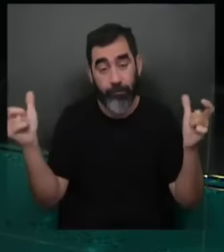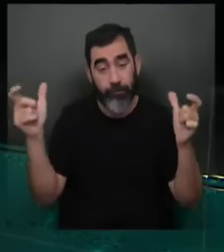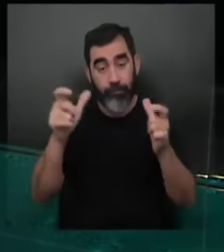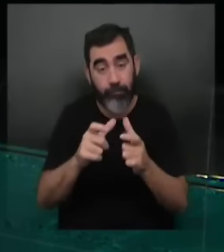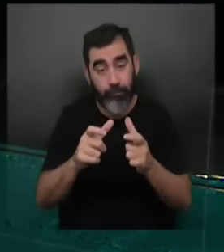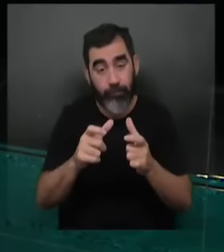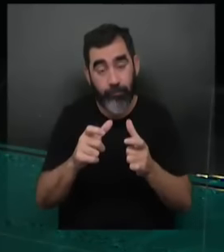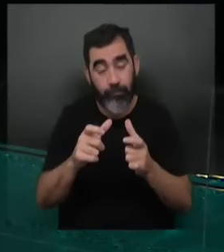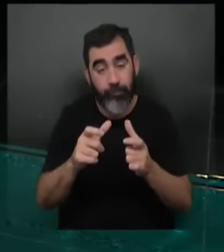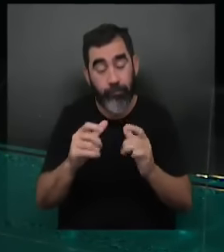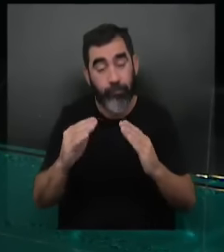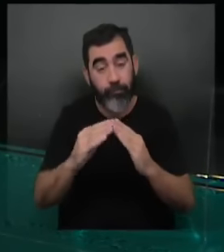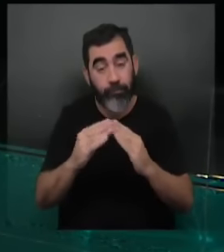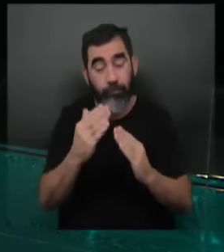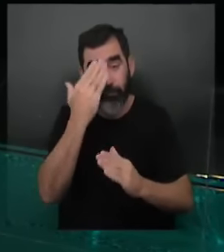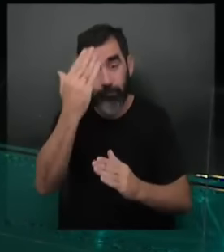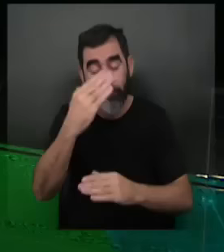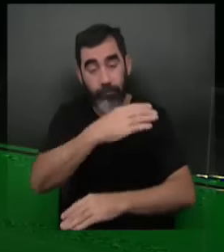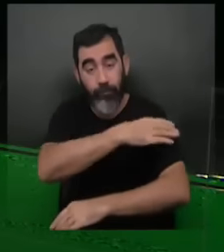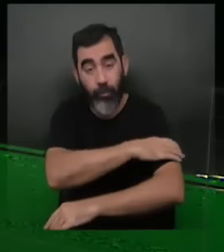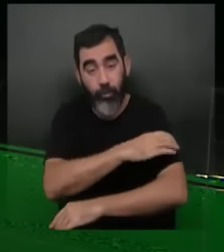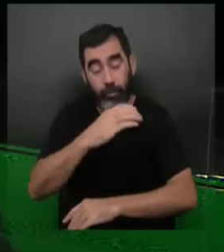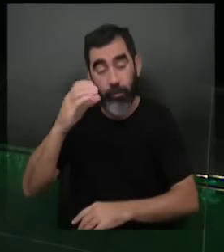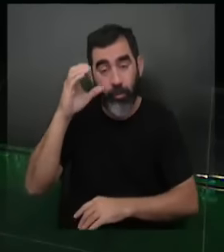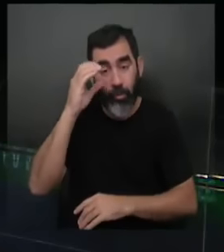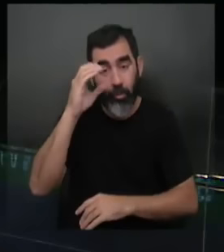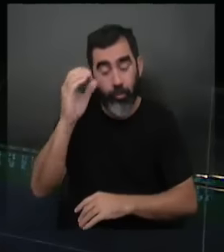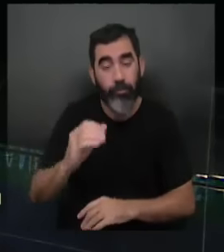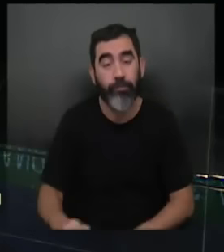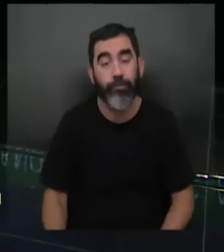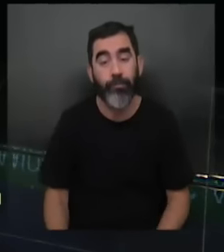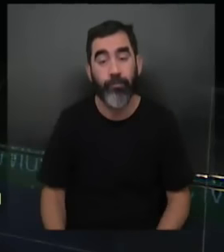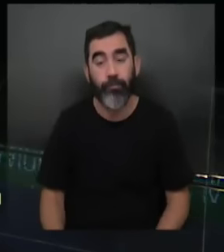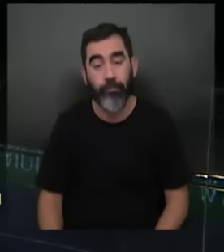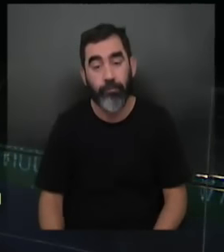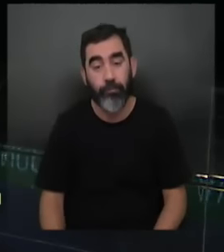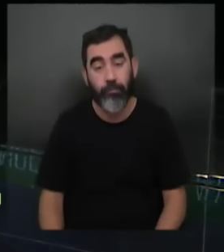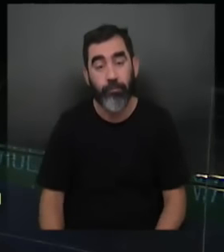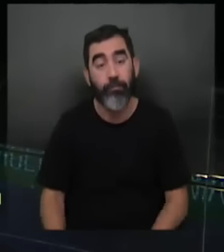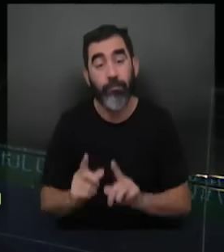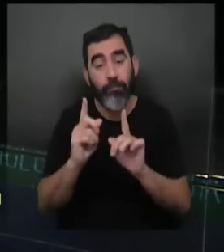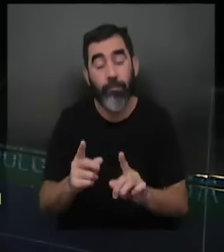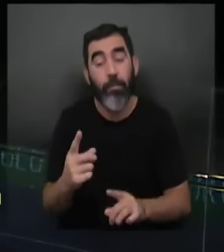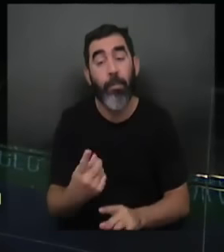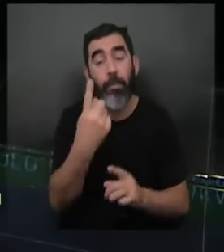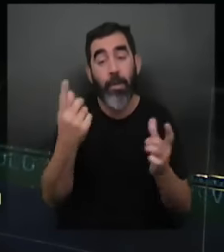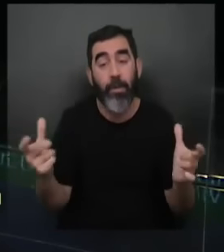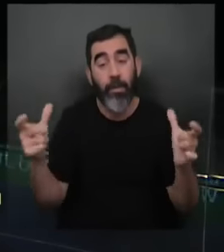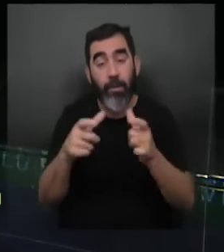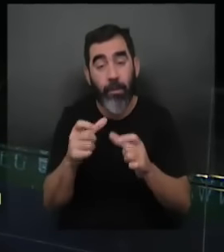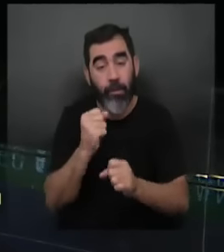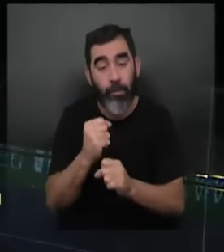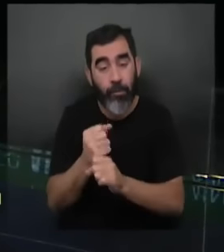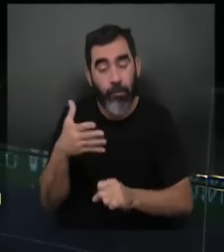unió en la sede partidaria la fórmula del frente amplio yamandu ors Carolina cose también fue su primera reunión de trabajo con la